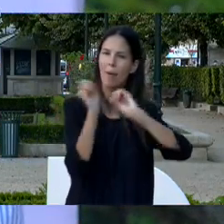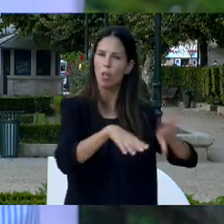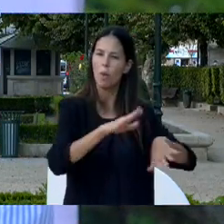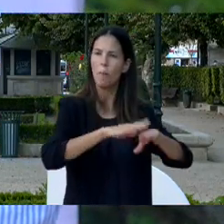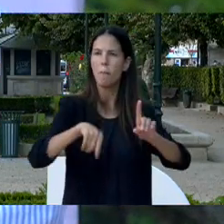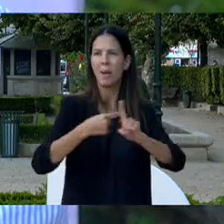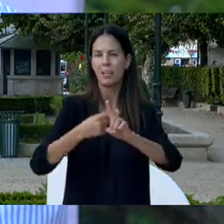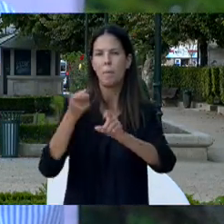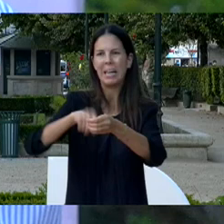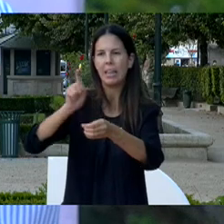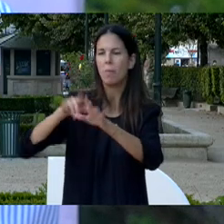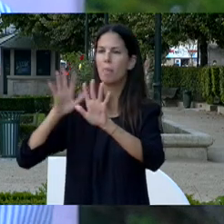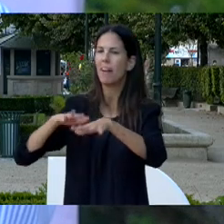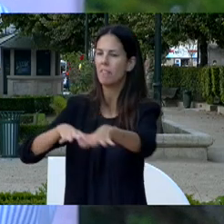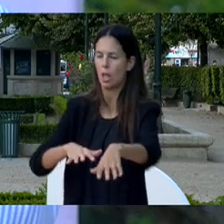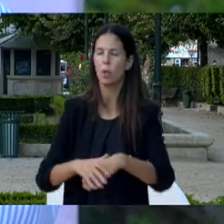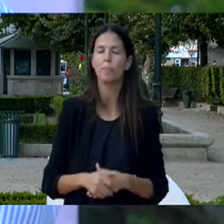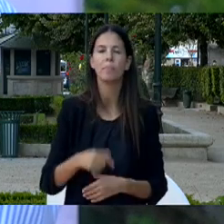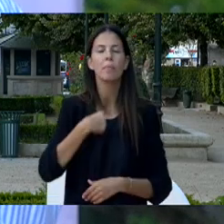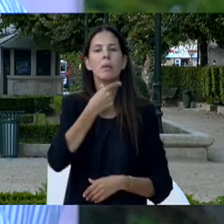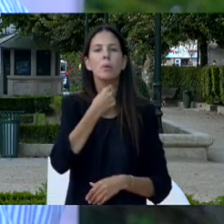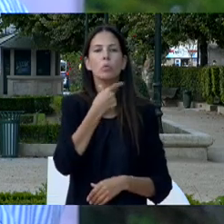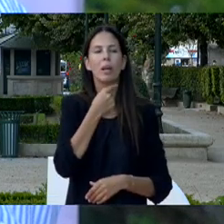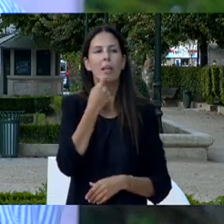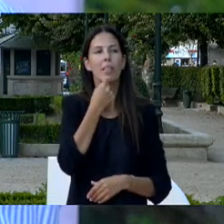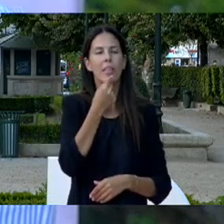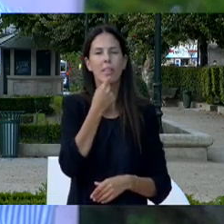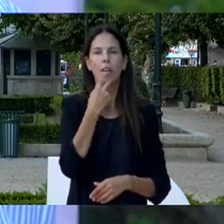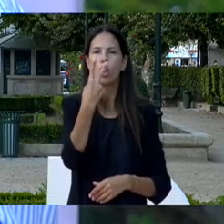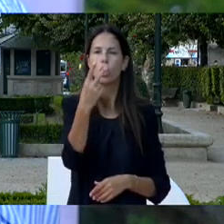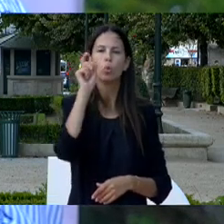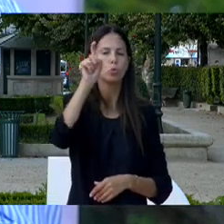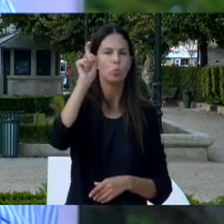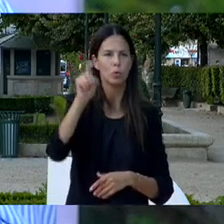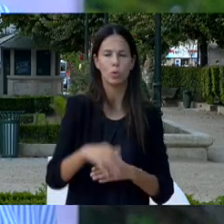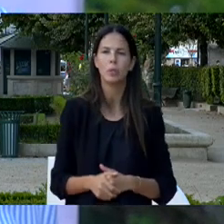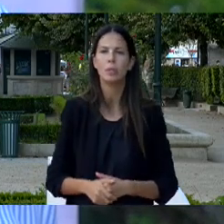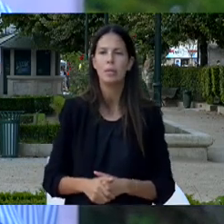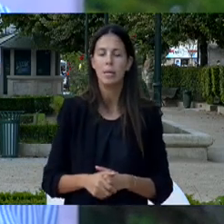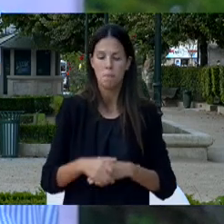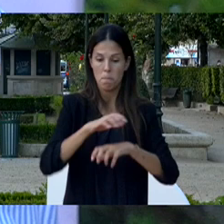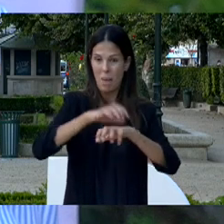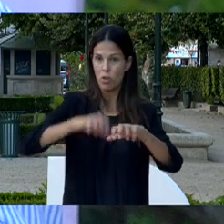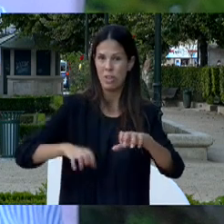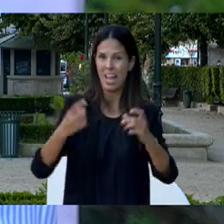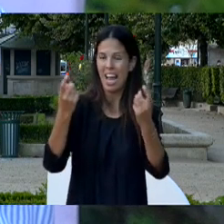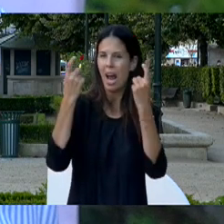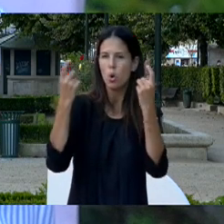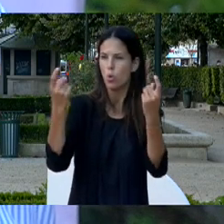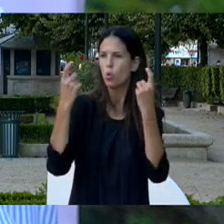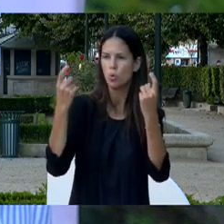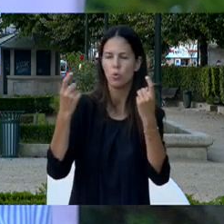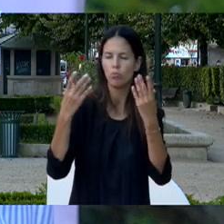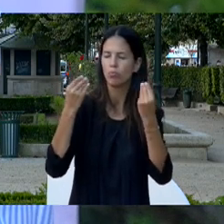as manifestacións. A min gustaríame simplemente citar a dous mestres, a maior parte dos alumnos foron moi